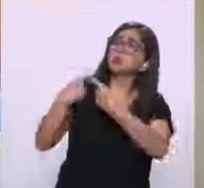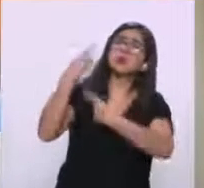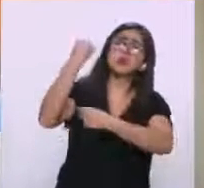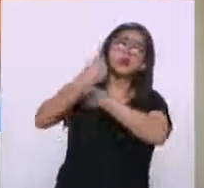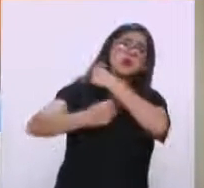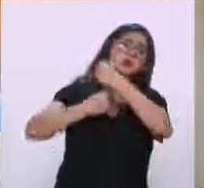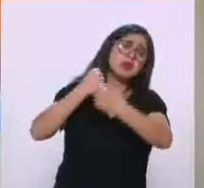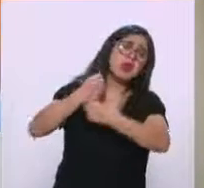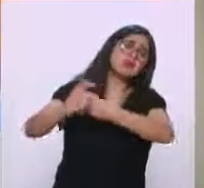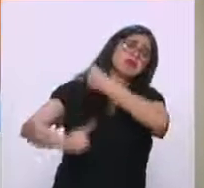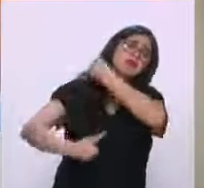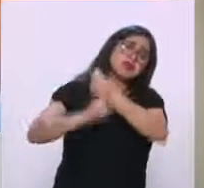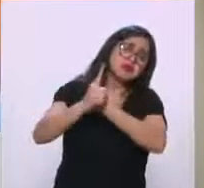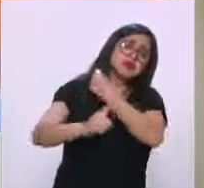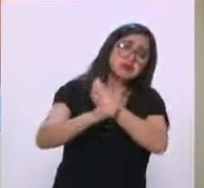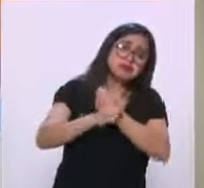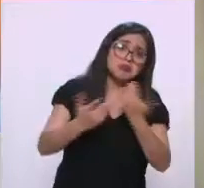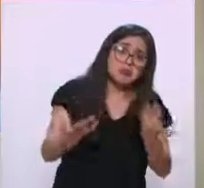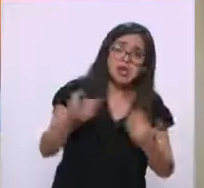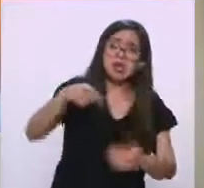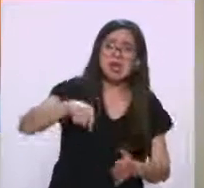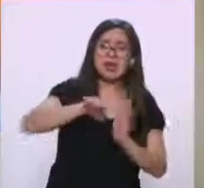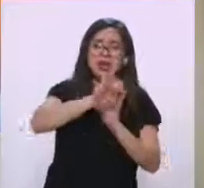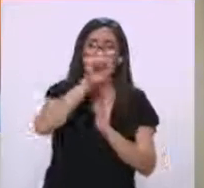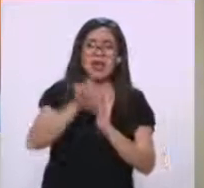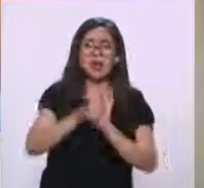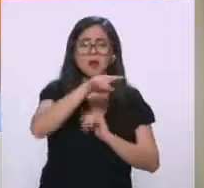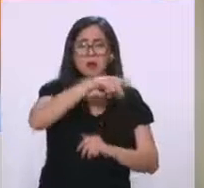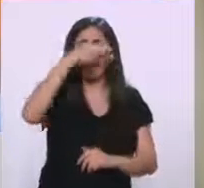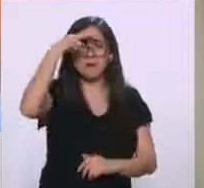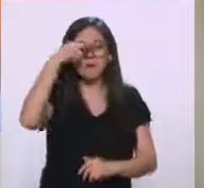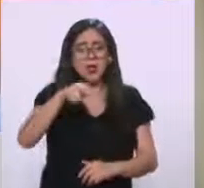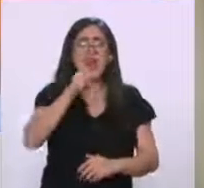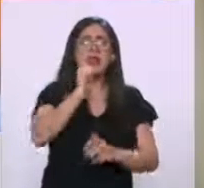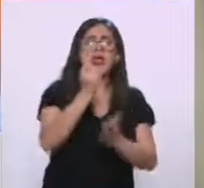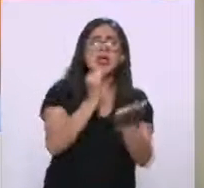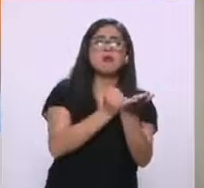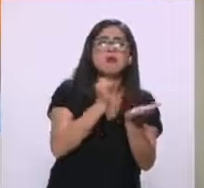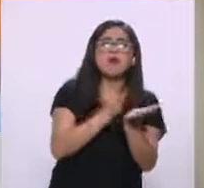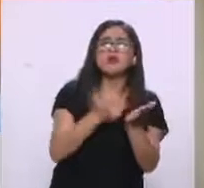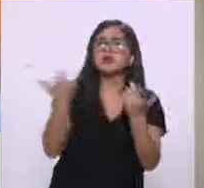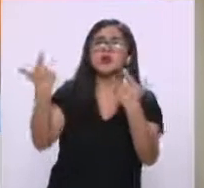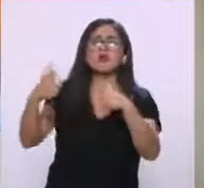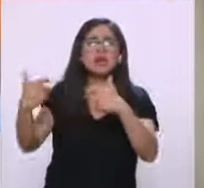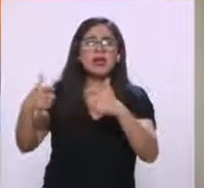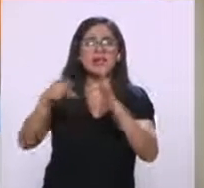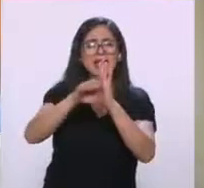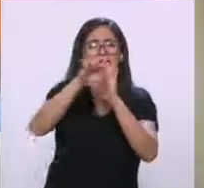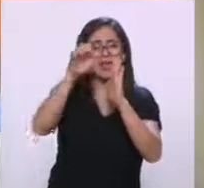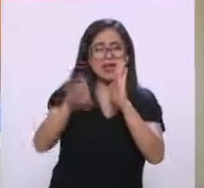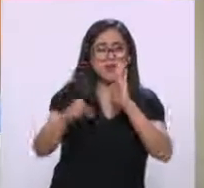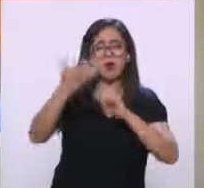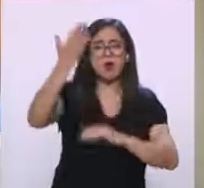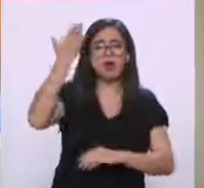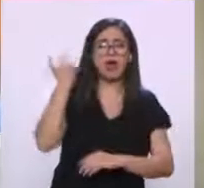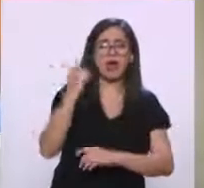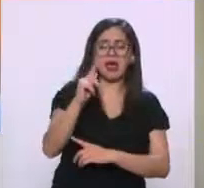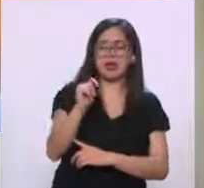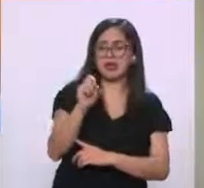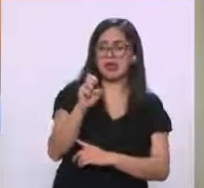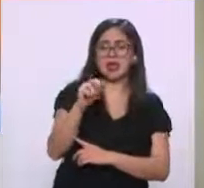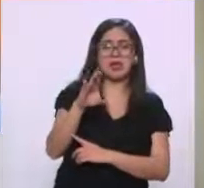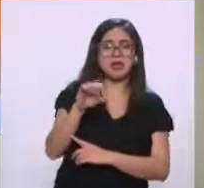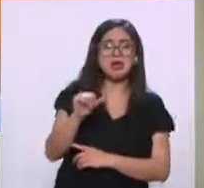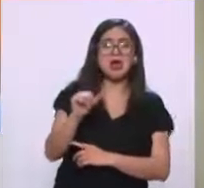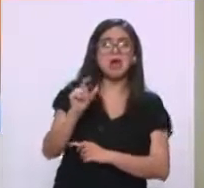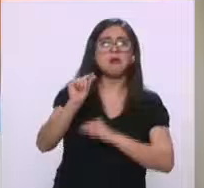tiene un impuesto a la riqueza. Los pocos que había, que eran, por ejemplo, la tenencia, se han ido eliminando. No tiene un impuesto